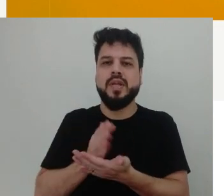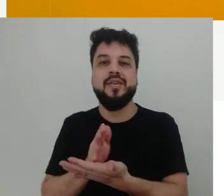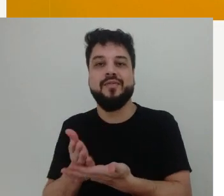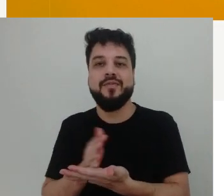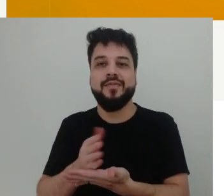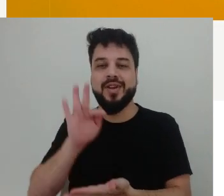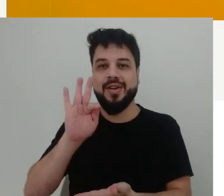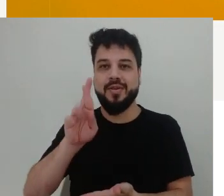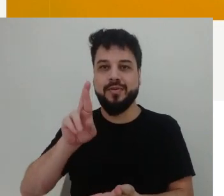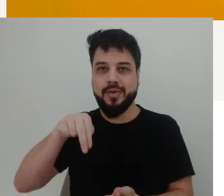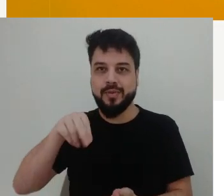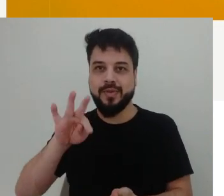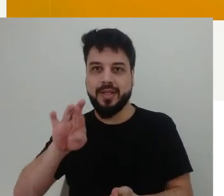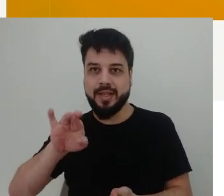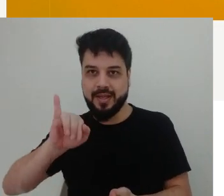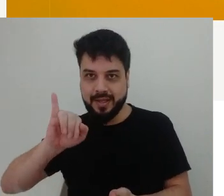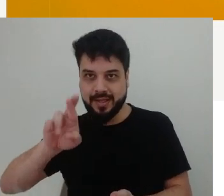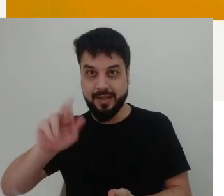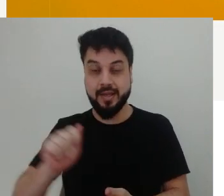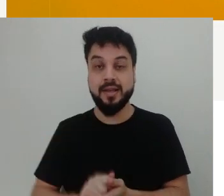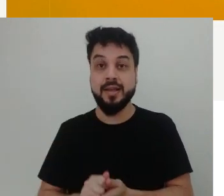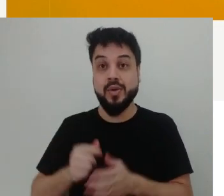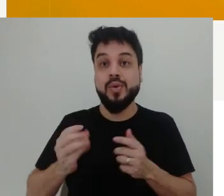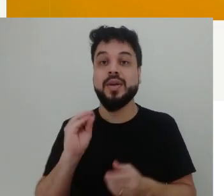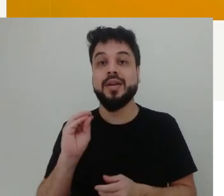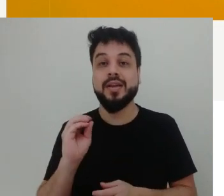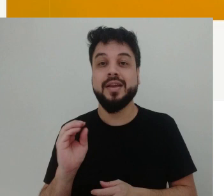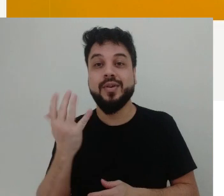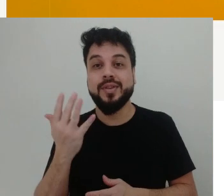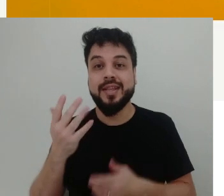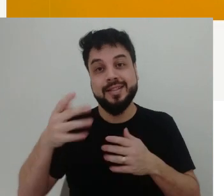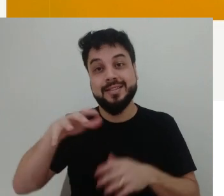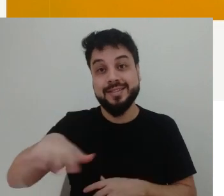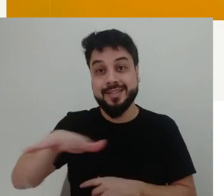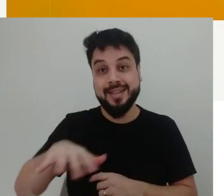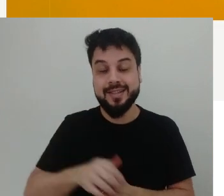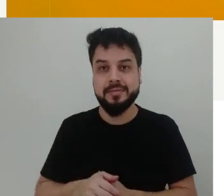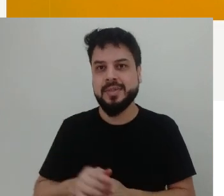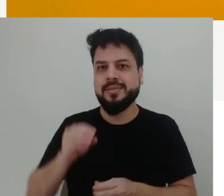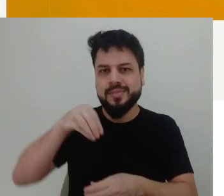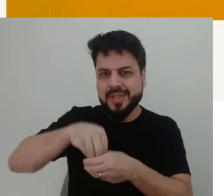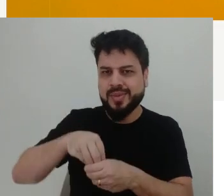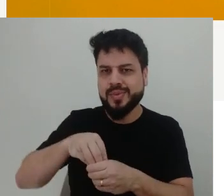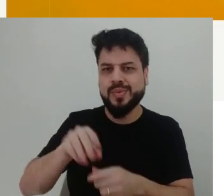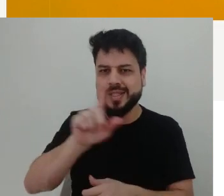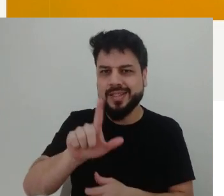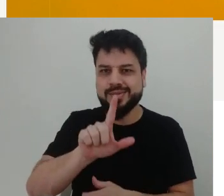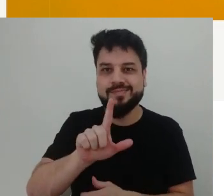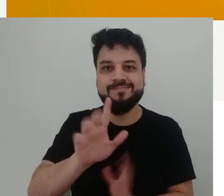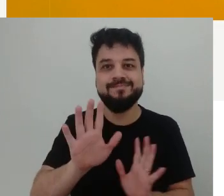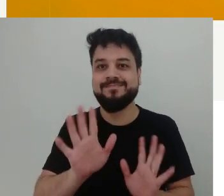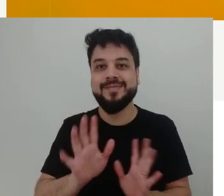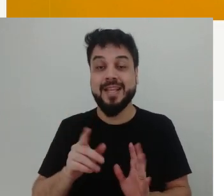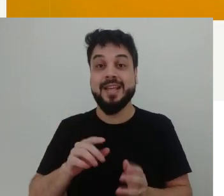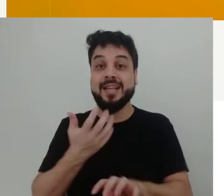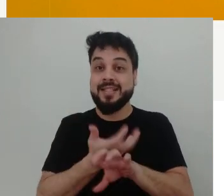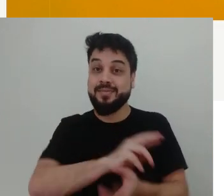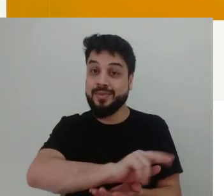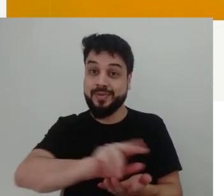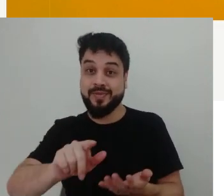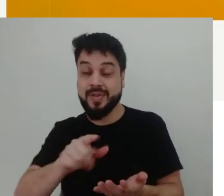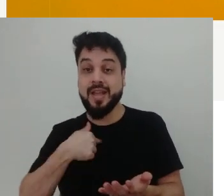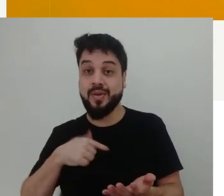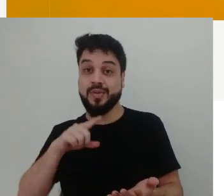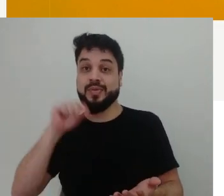departamento de historia y no hubiese sido posible sin un doctorado en historia. Luego acabé en